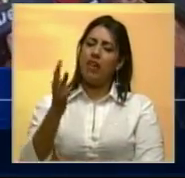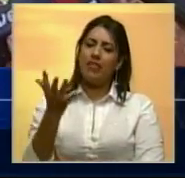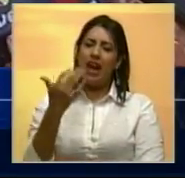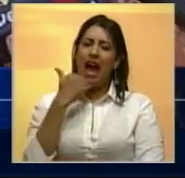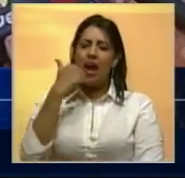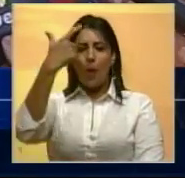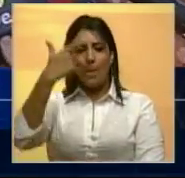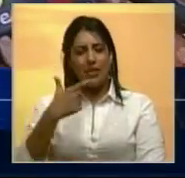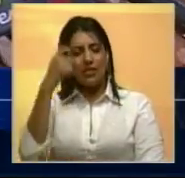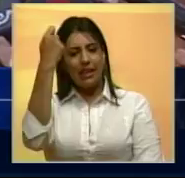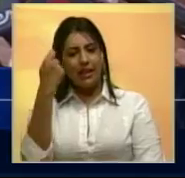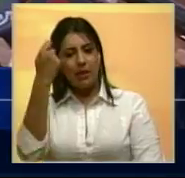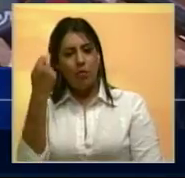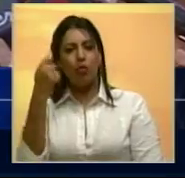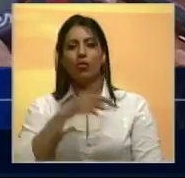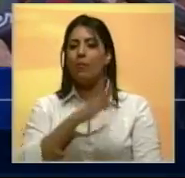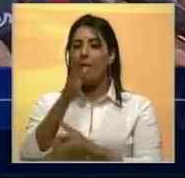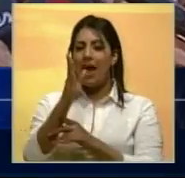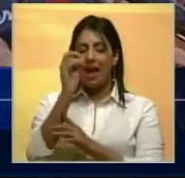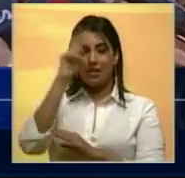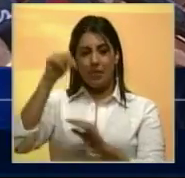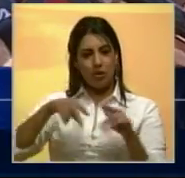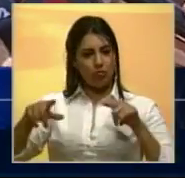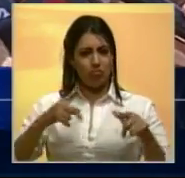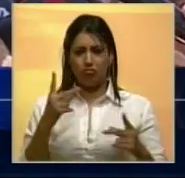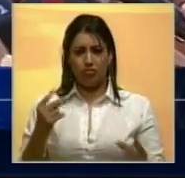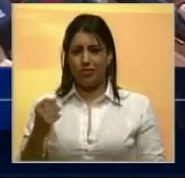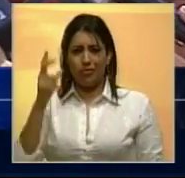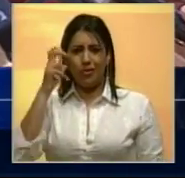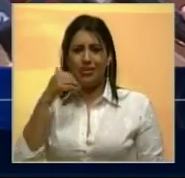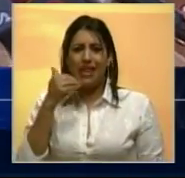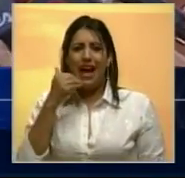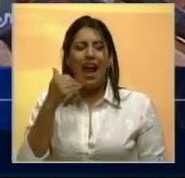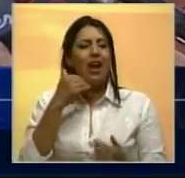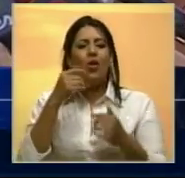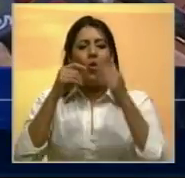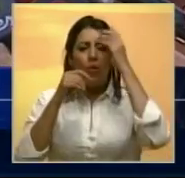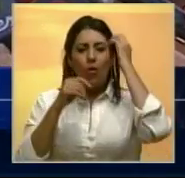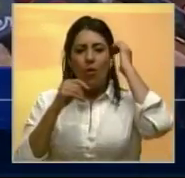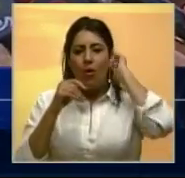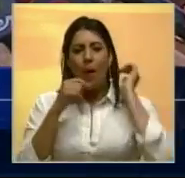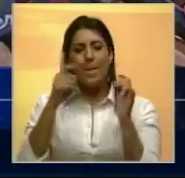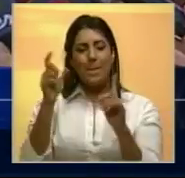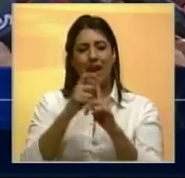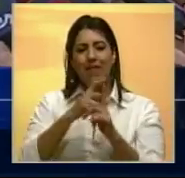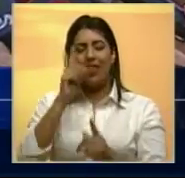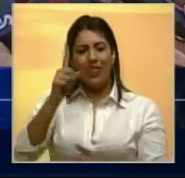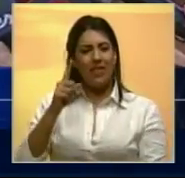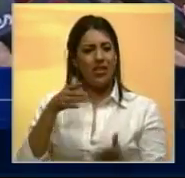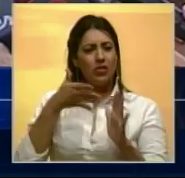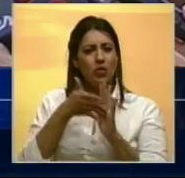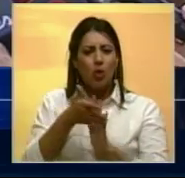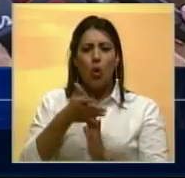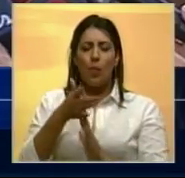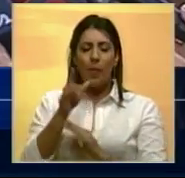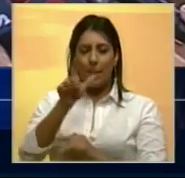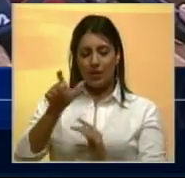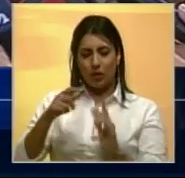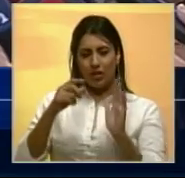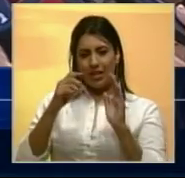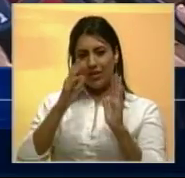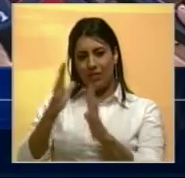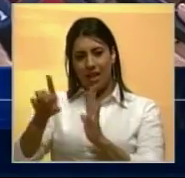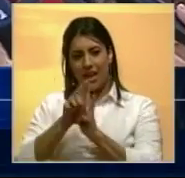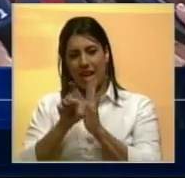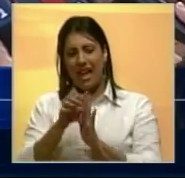de un diputado que va a dirigir la Asamblea Nacional. No escuchamos ni una sola frase que tuviese que ver con la agenda